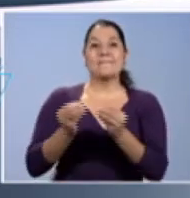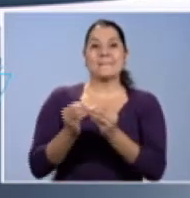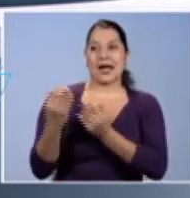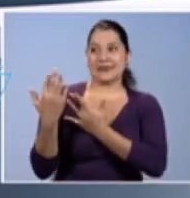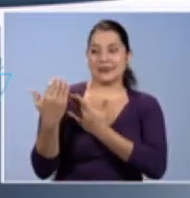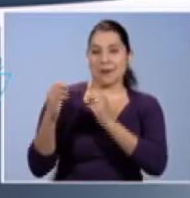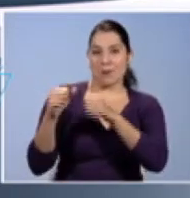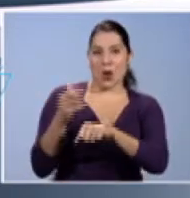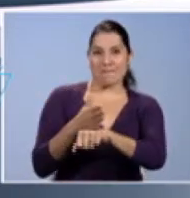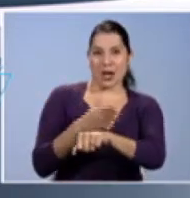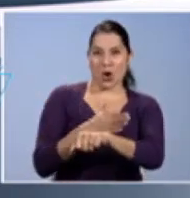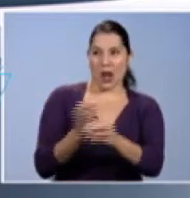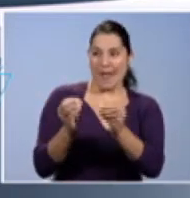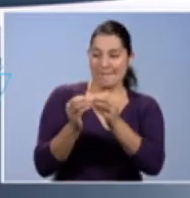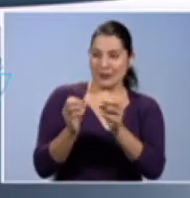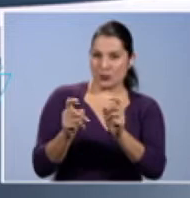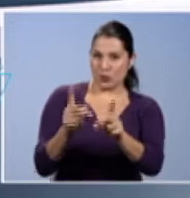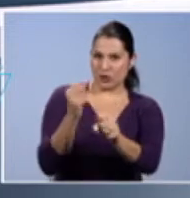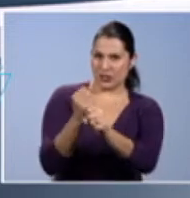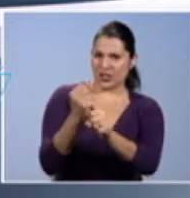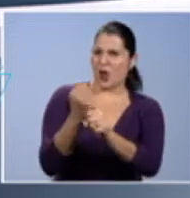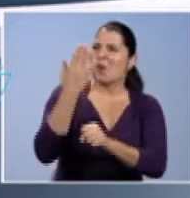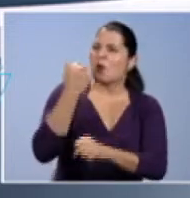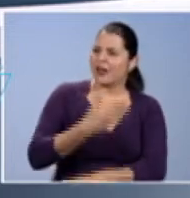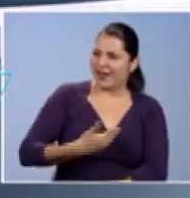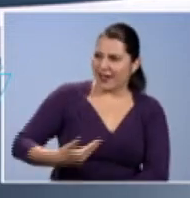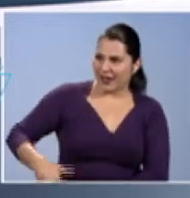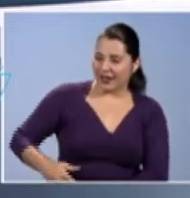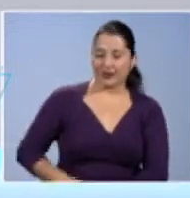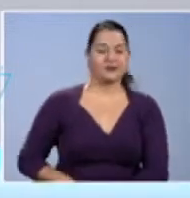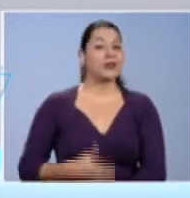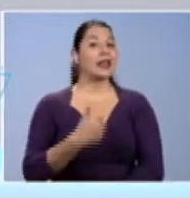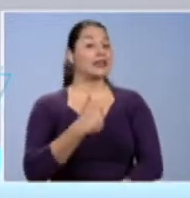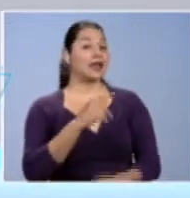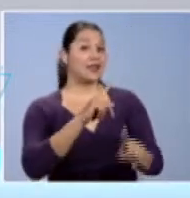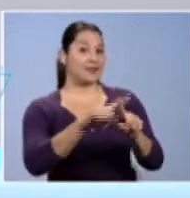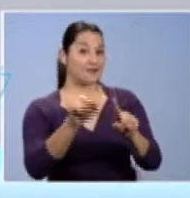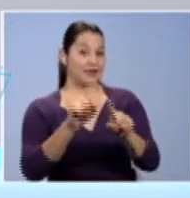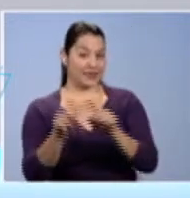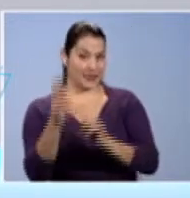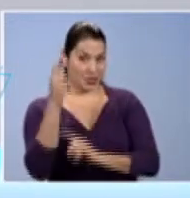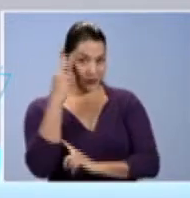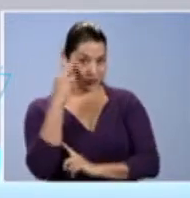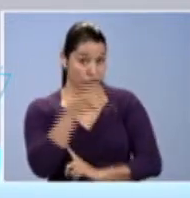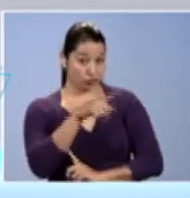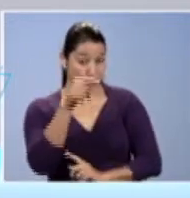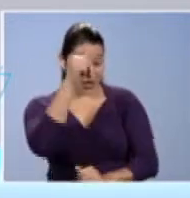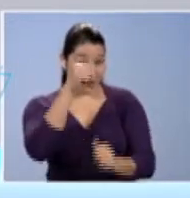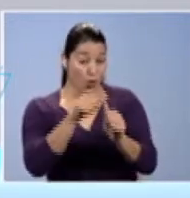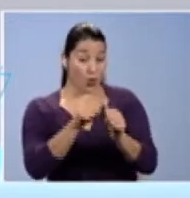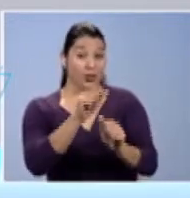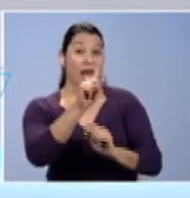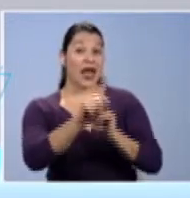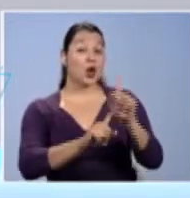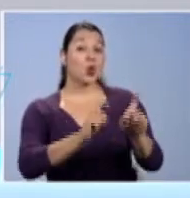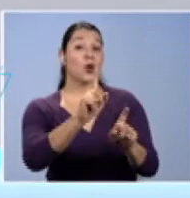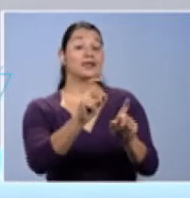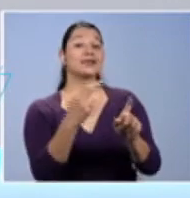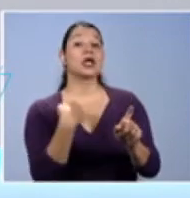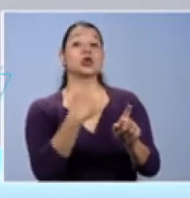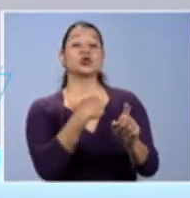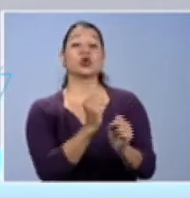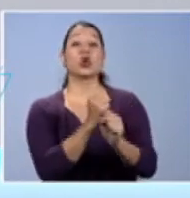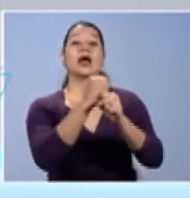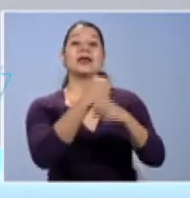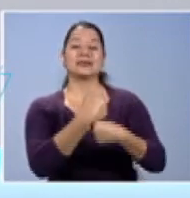de crecimiento de empleo. ¿Por qué la provincia como tal? Hay varios factores. Recordemos que esta encuesta nosotros la hacemos